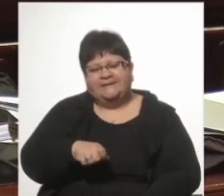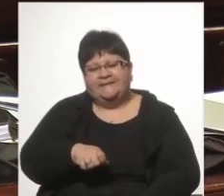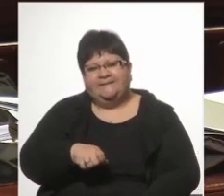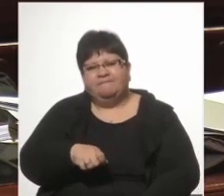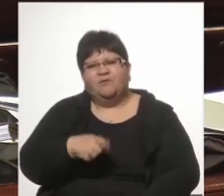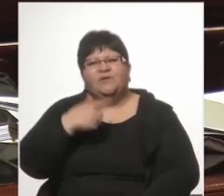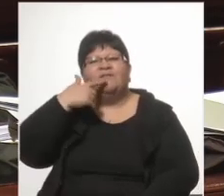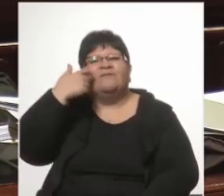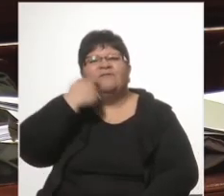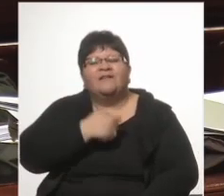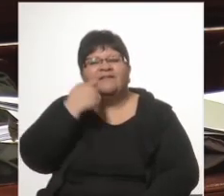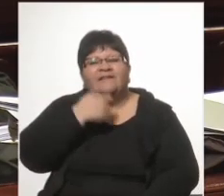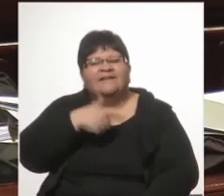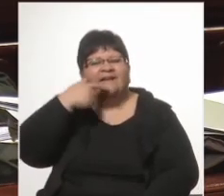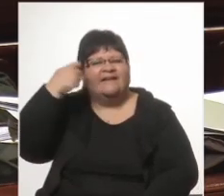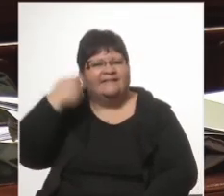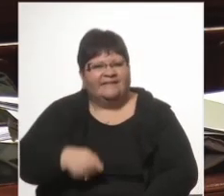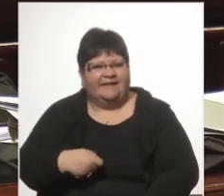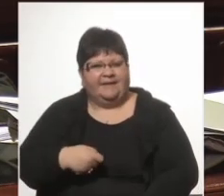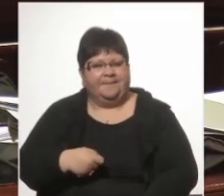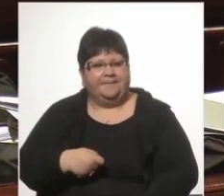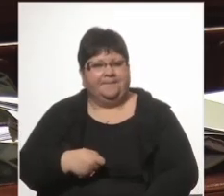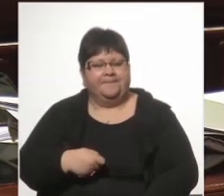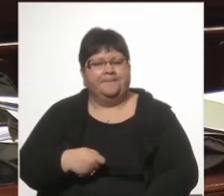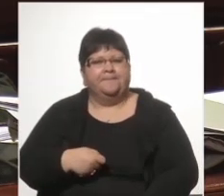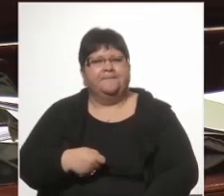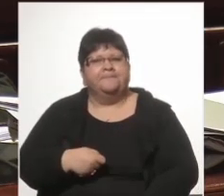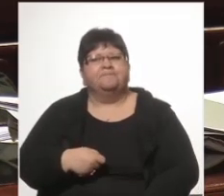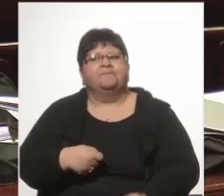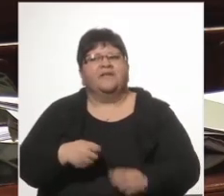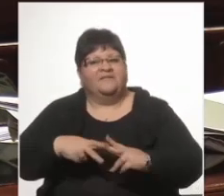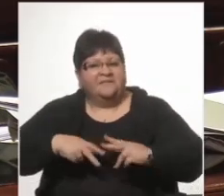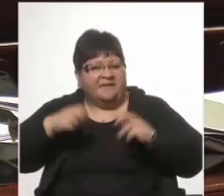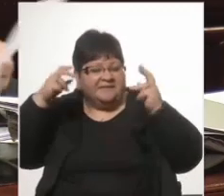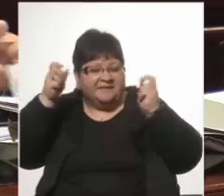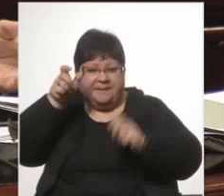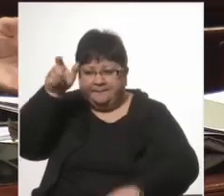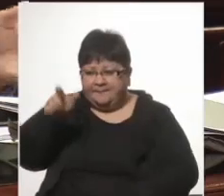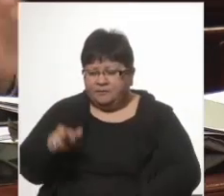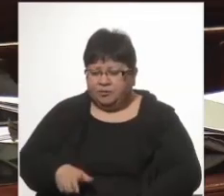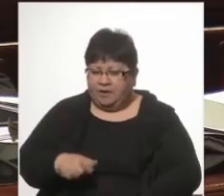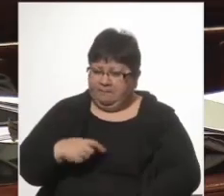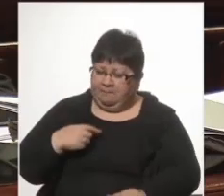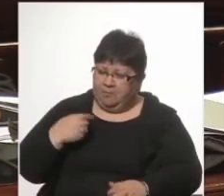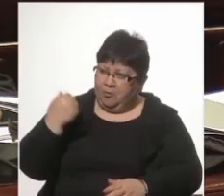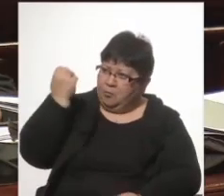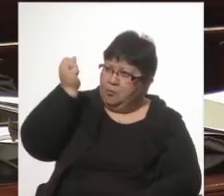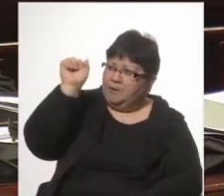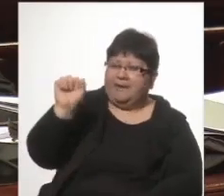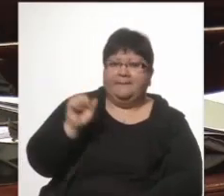el acuerdo de agentes fiscales y las personas investigadas por un crimen en un proceso que nadie